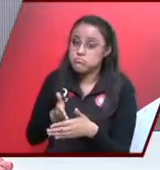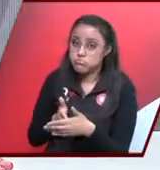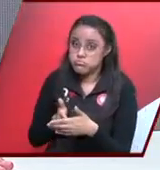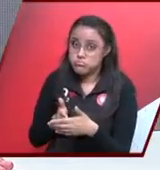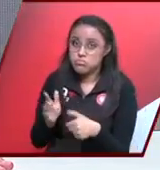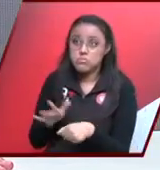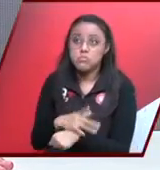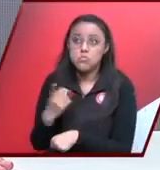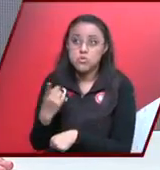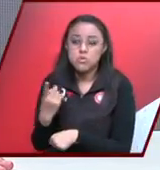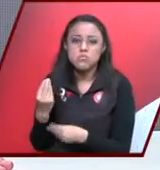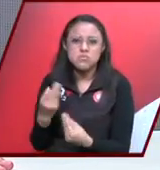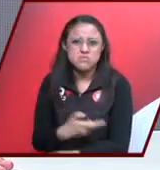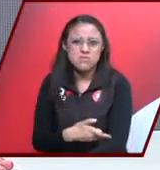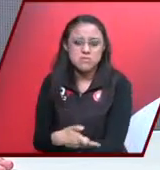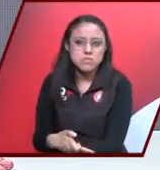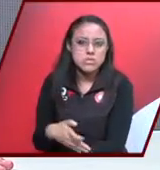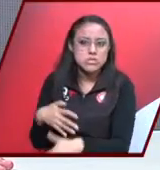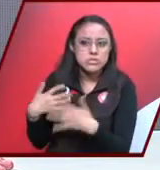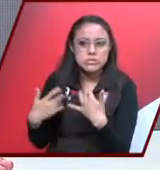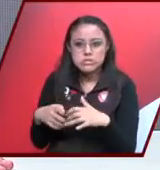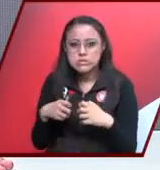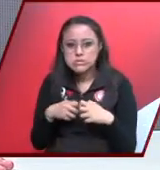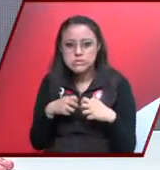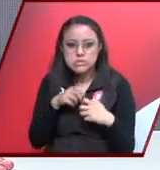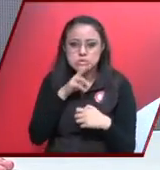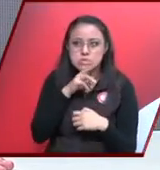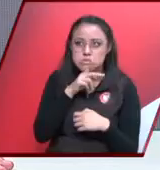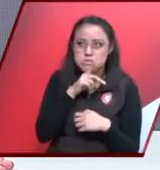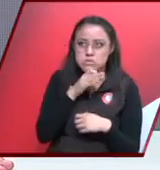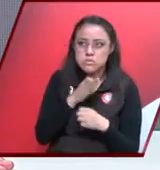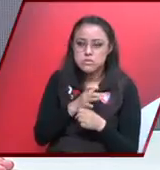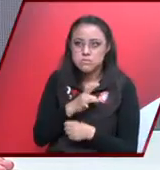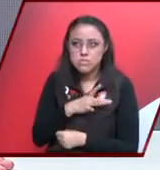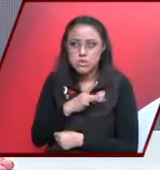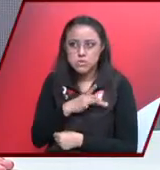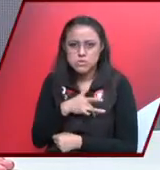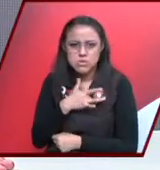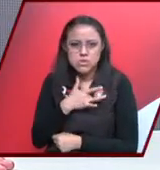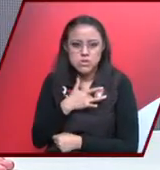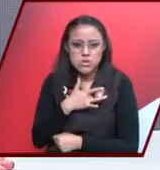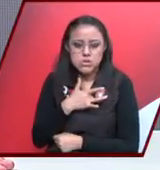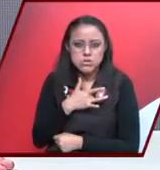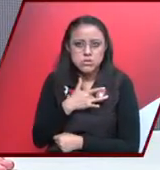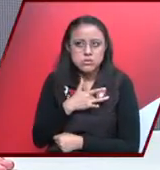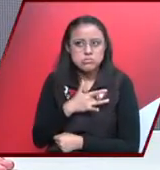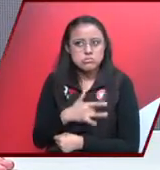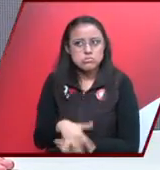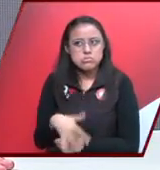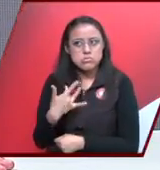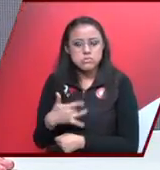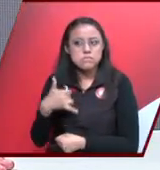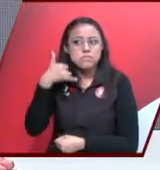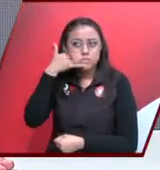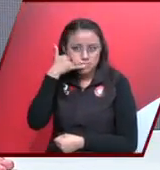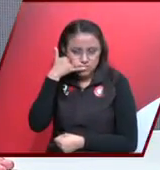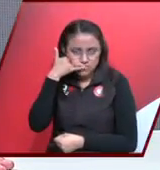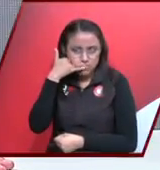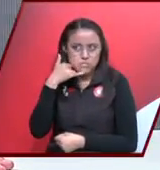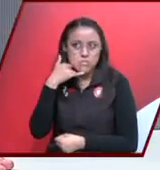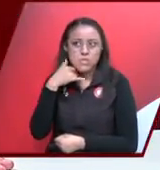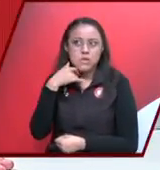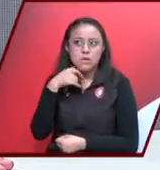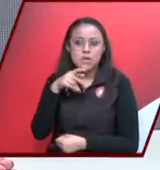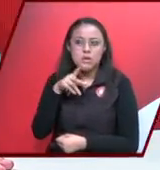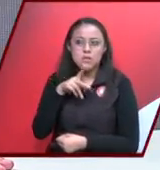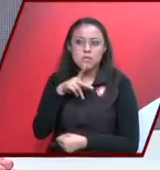freno porque viven muchas familias atormentadas. Y cuando ven que les tienes un poquito de miedo, mi teléfono celular